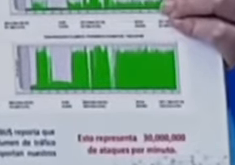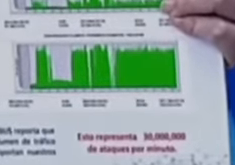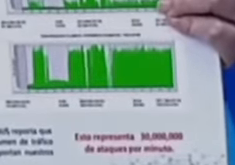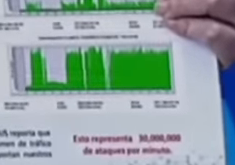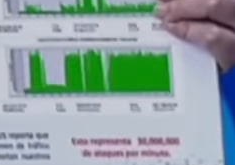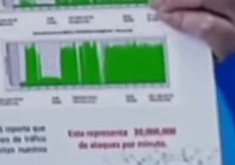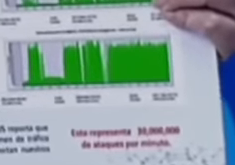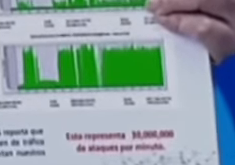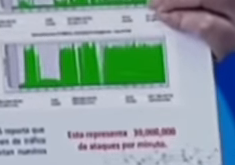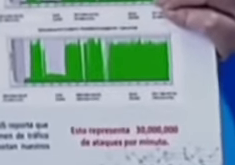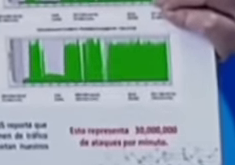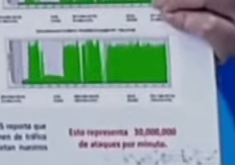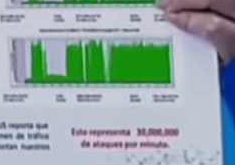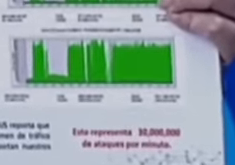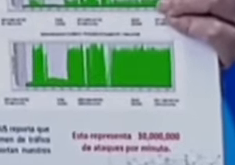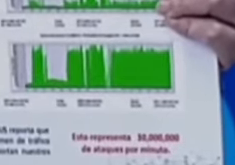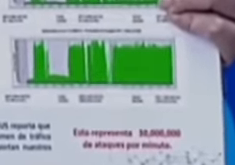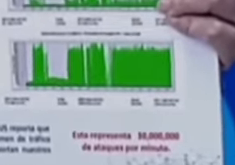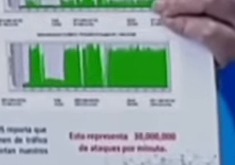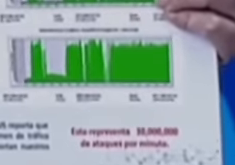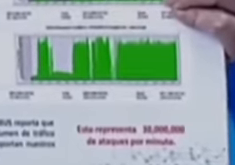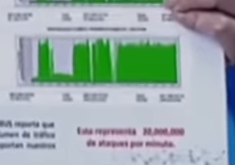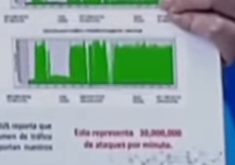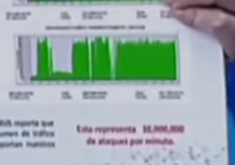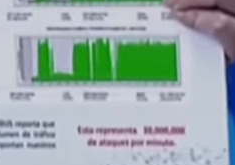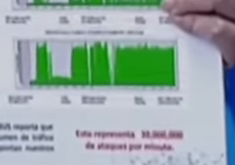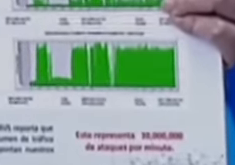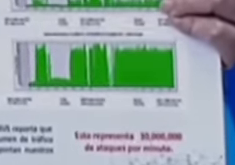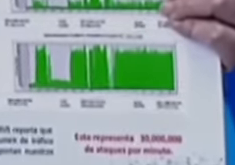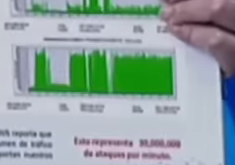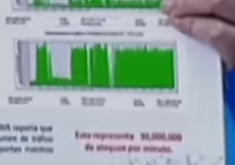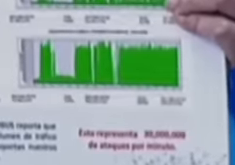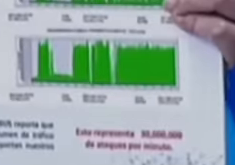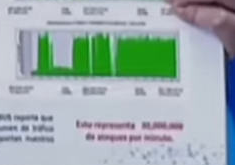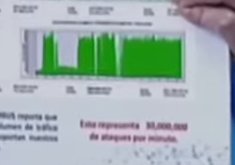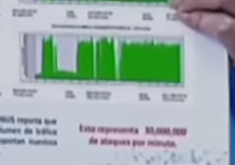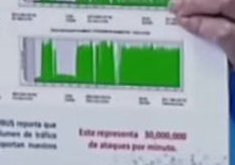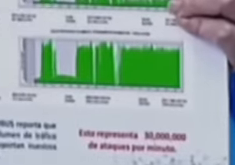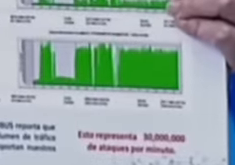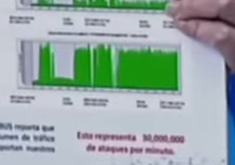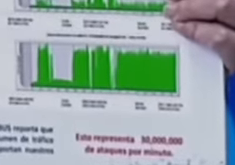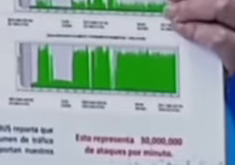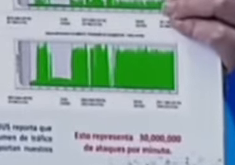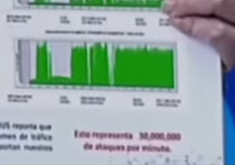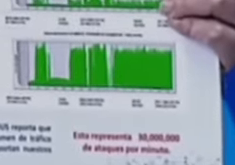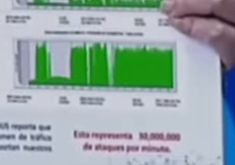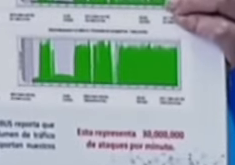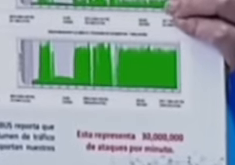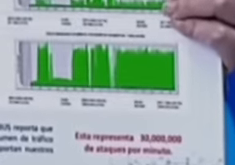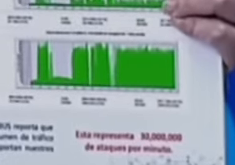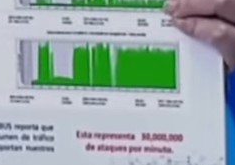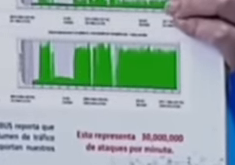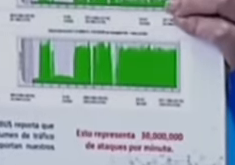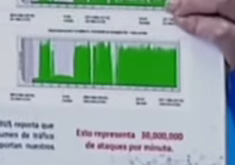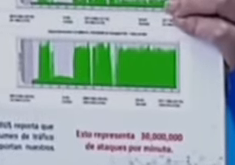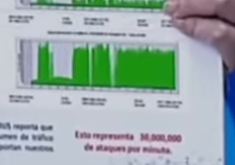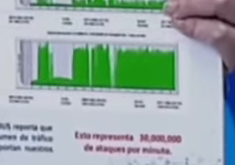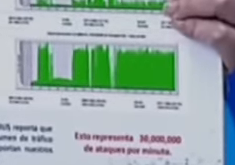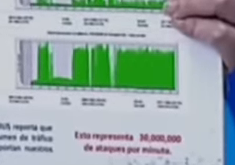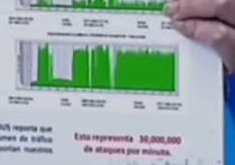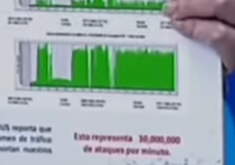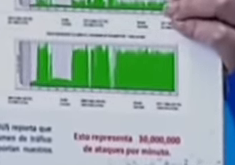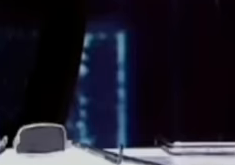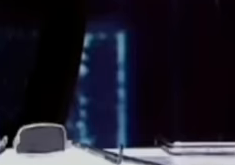su enlace a Venezuela, que es CanTV, y le dice, tenemos un incremento en el tráfico que nos da preocupación porque no es ¿De común. dónde vienen